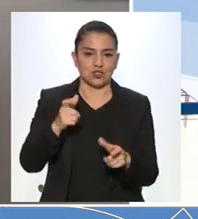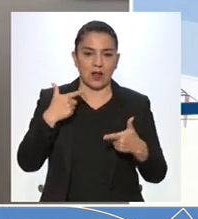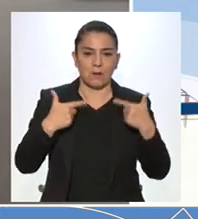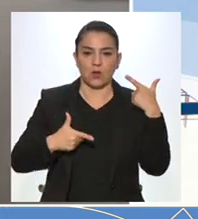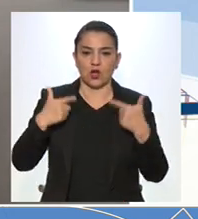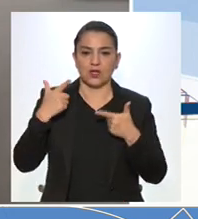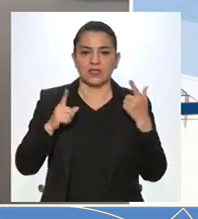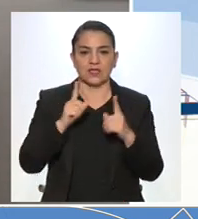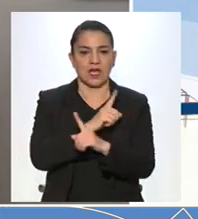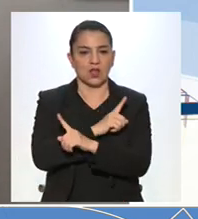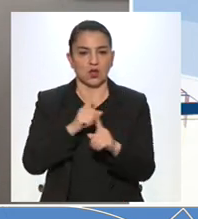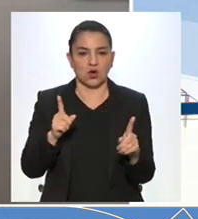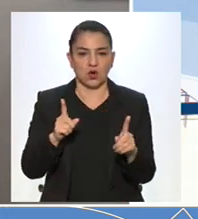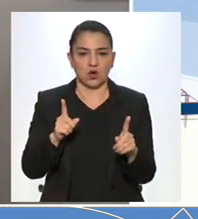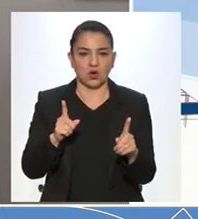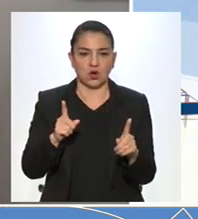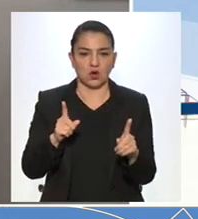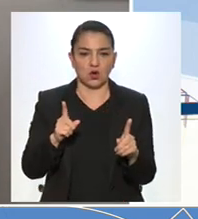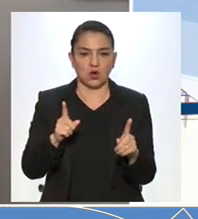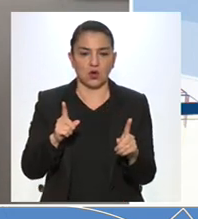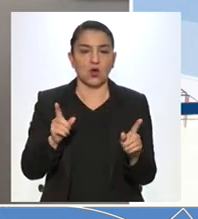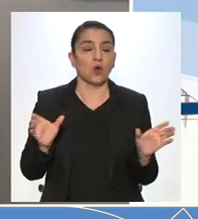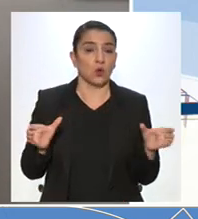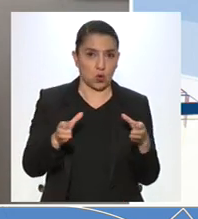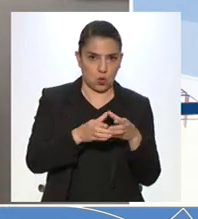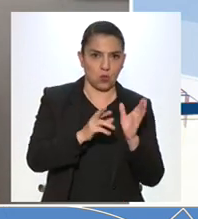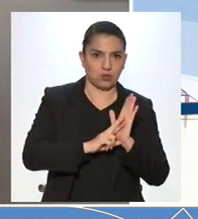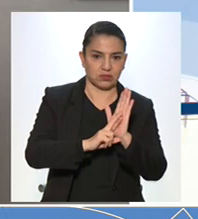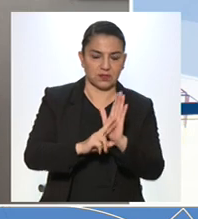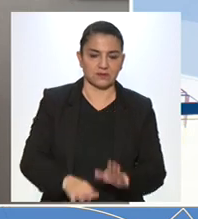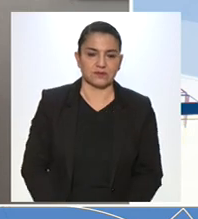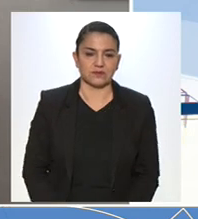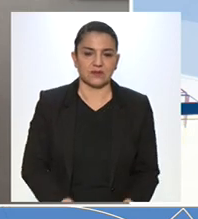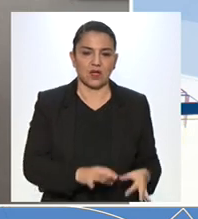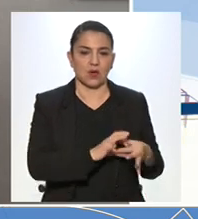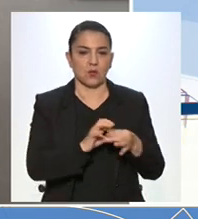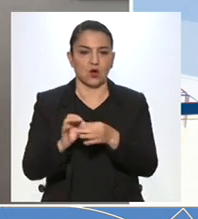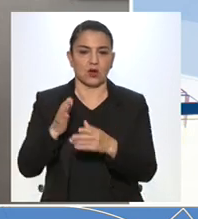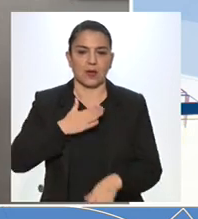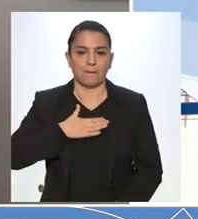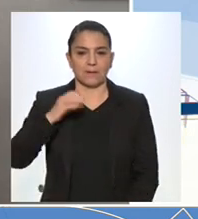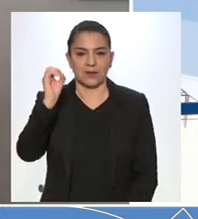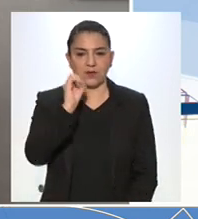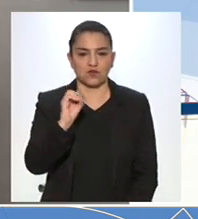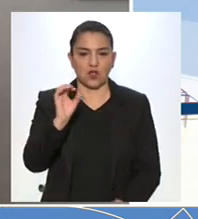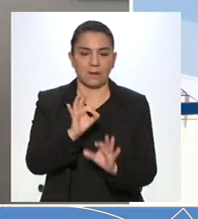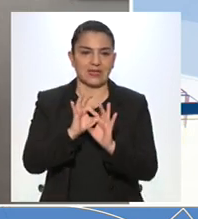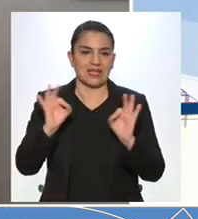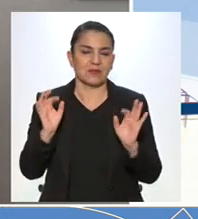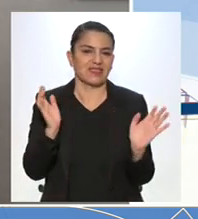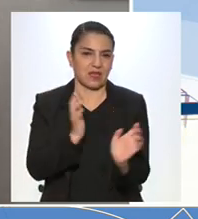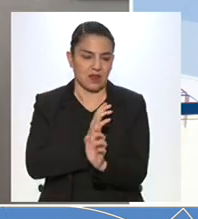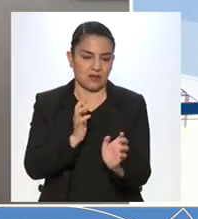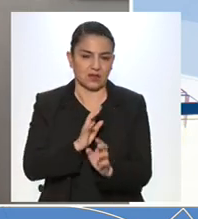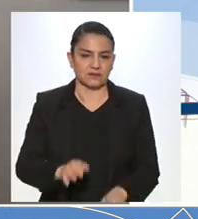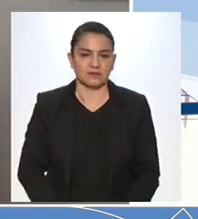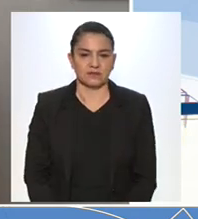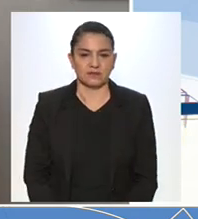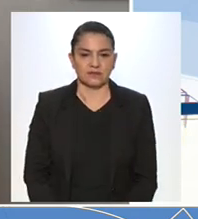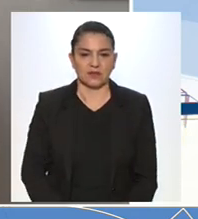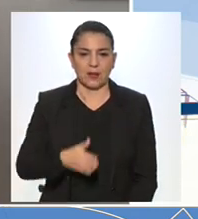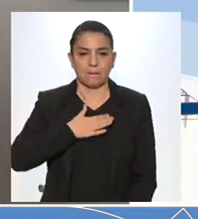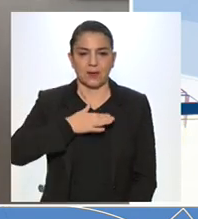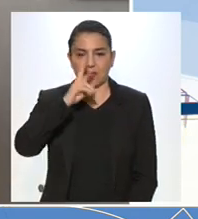y no por una barra brava difusa, por lo que esto a mi juicio es particularmente grave. Desde mi